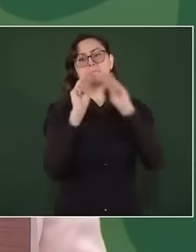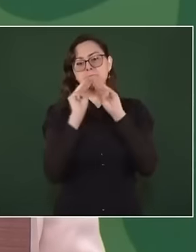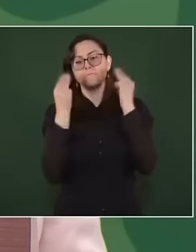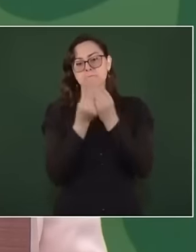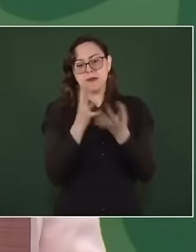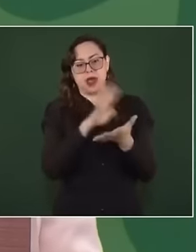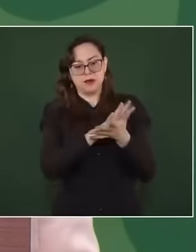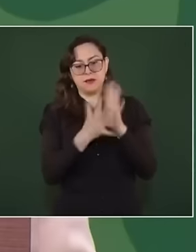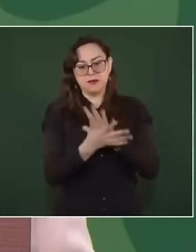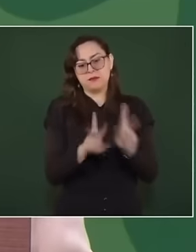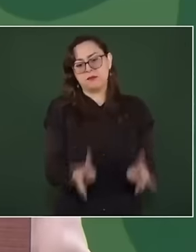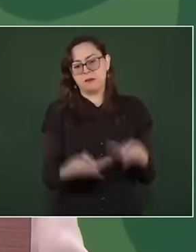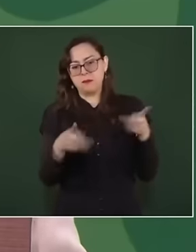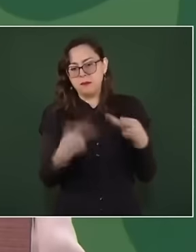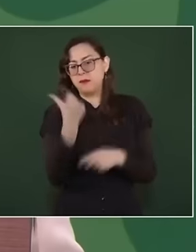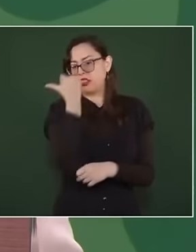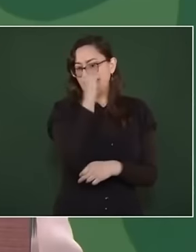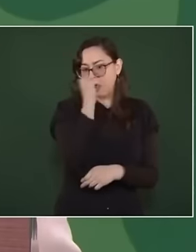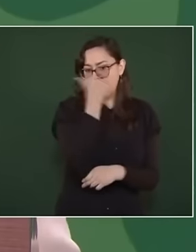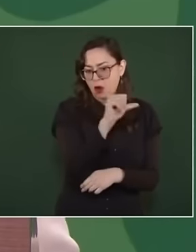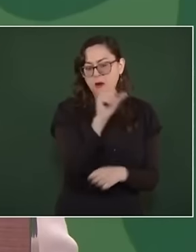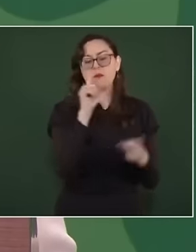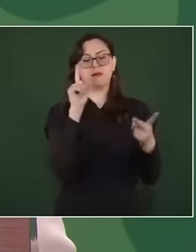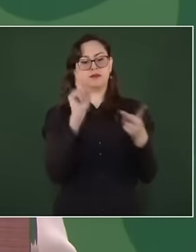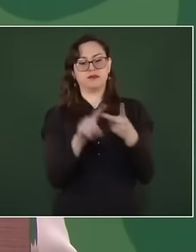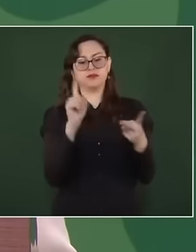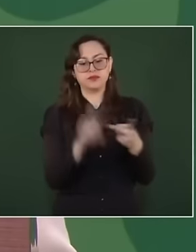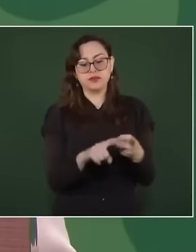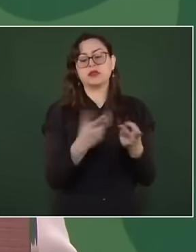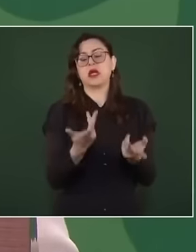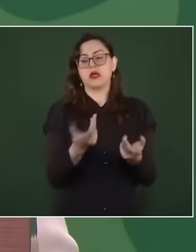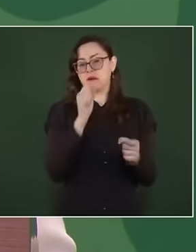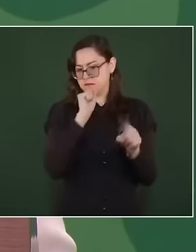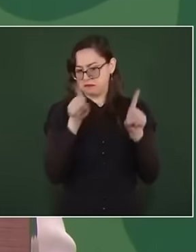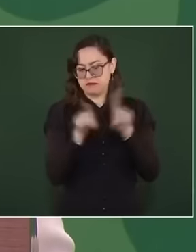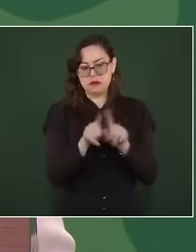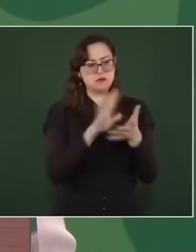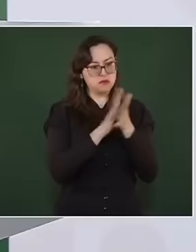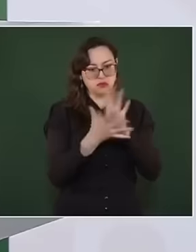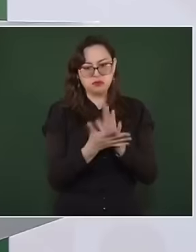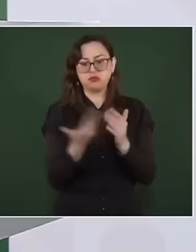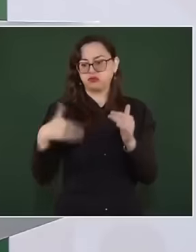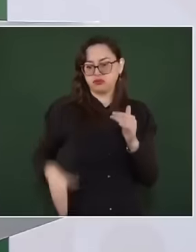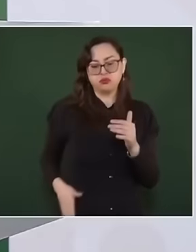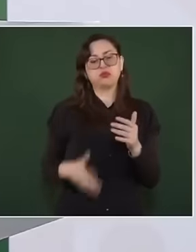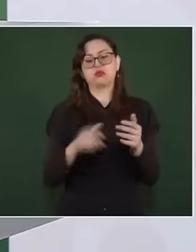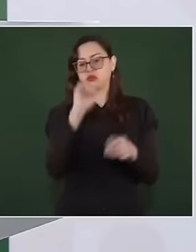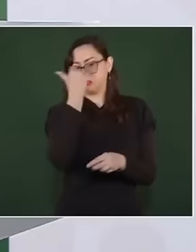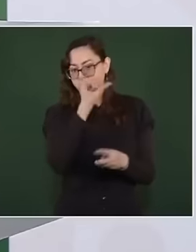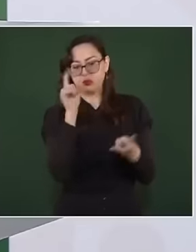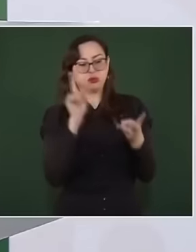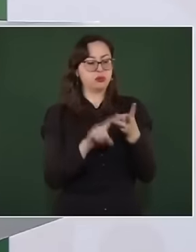internacional de cocaína conspiración para distribución y posesión de cocaína conspiración para la importación de